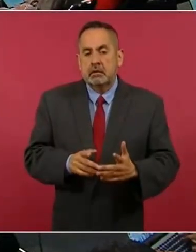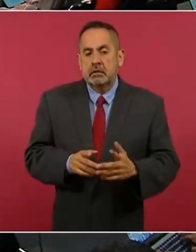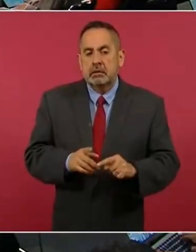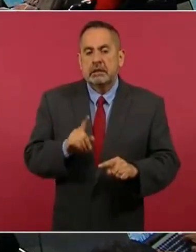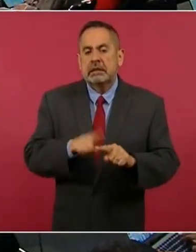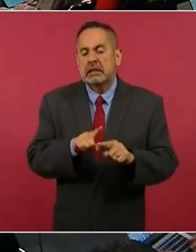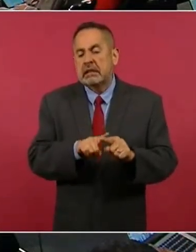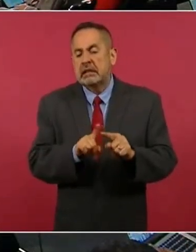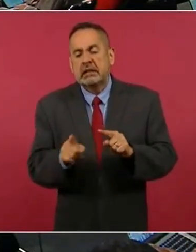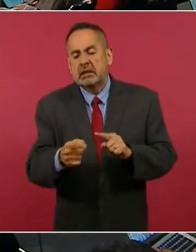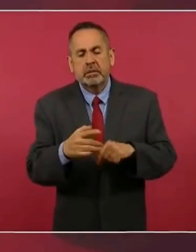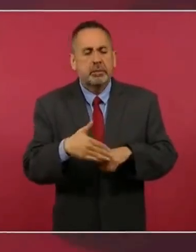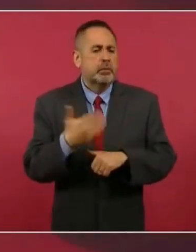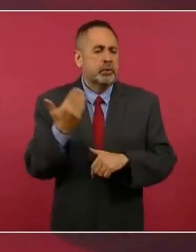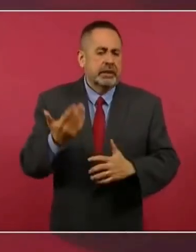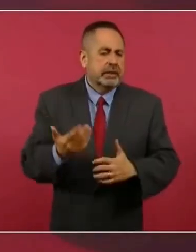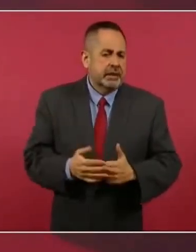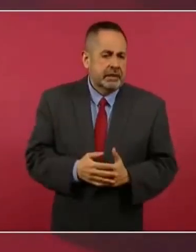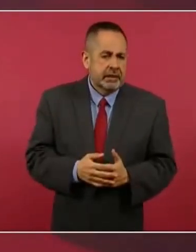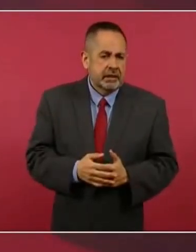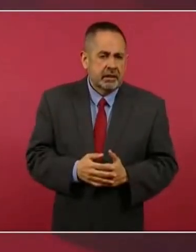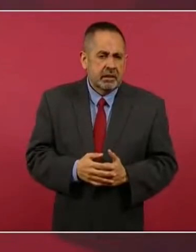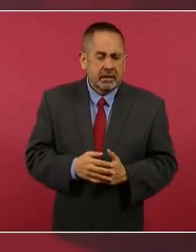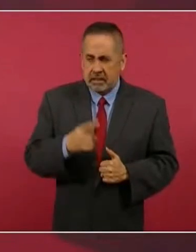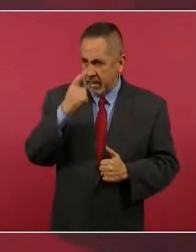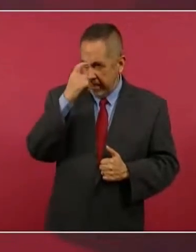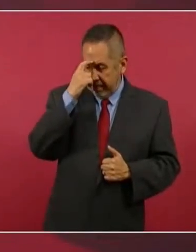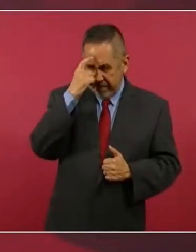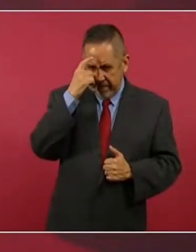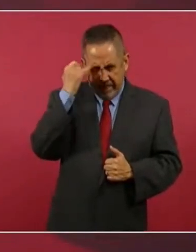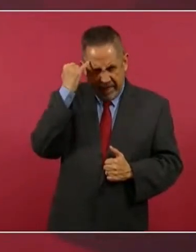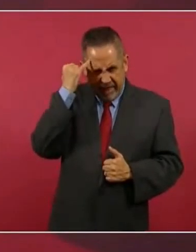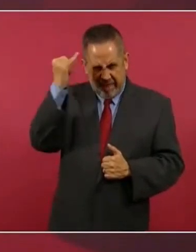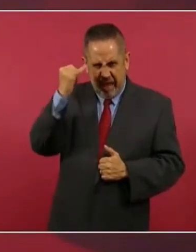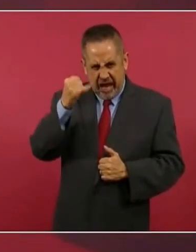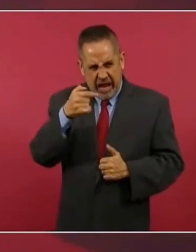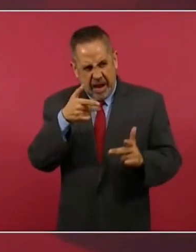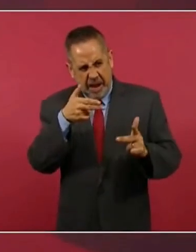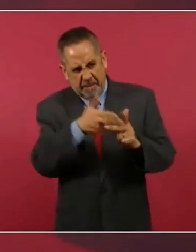quién es el autor intelectual